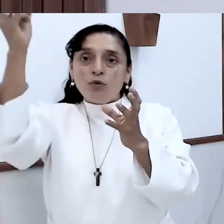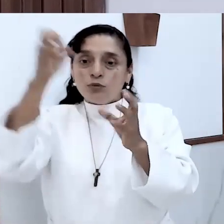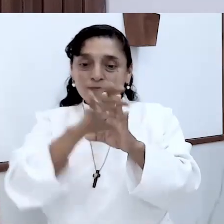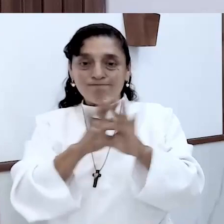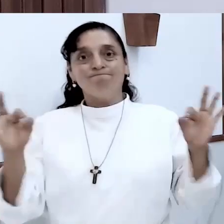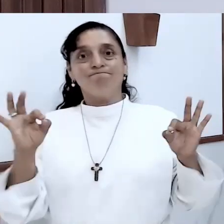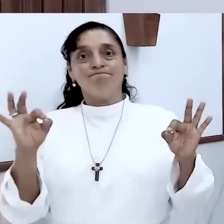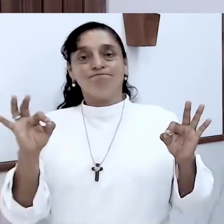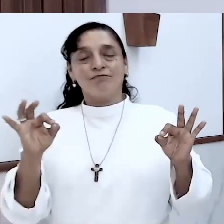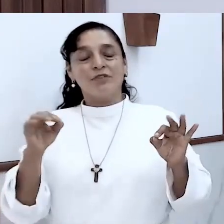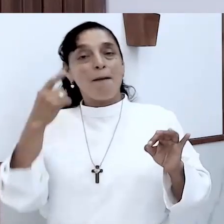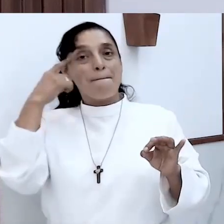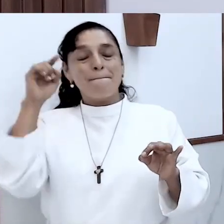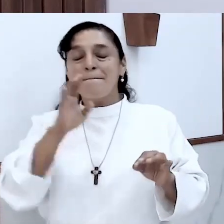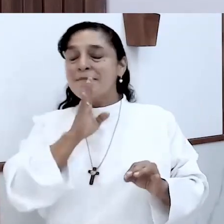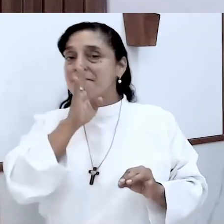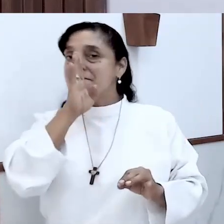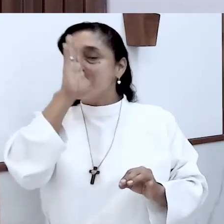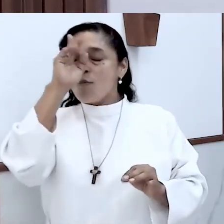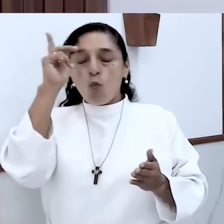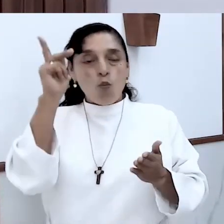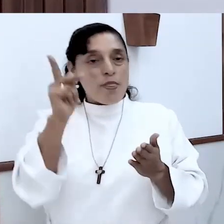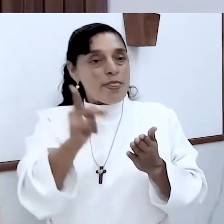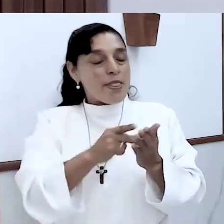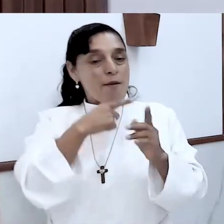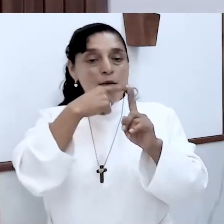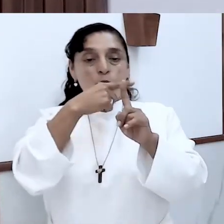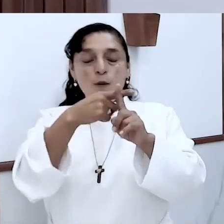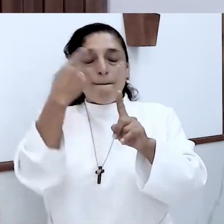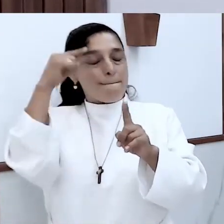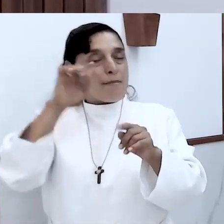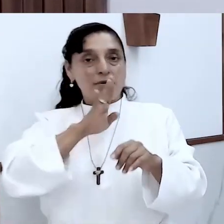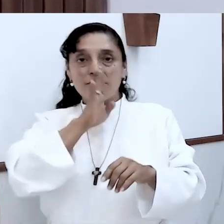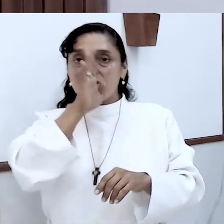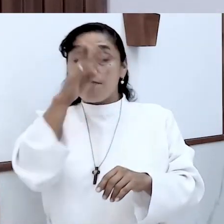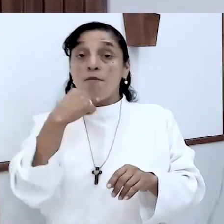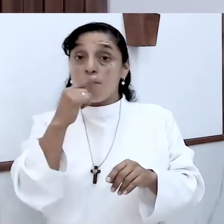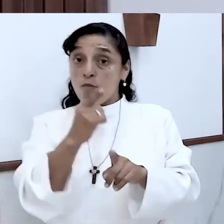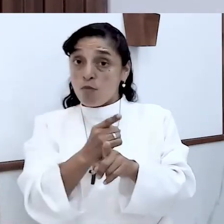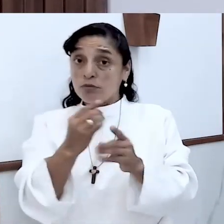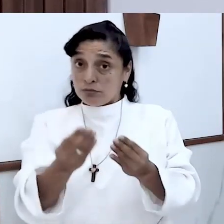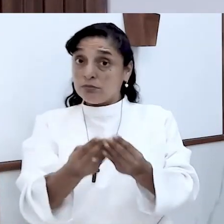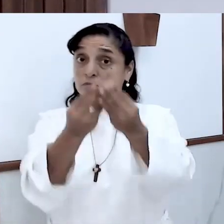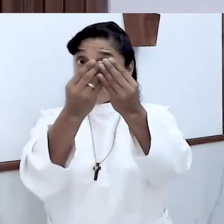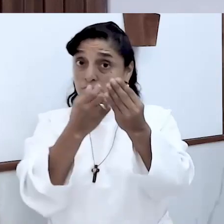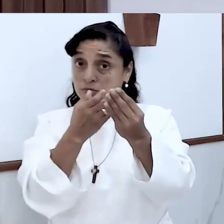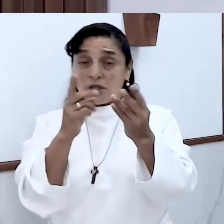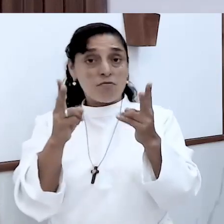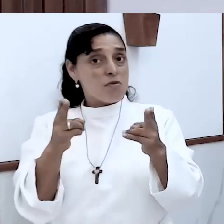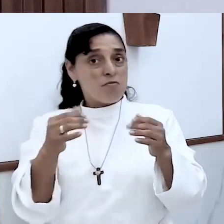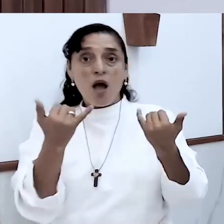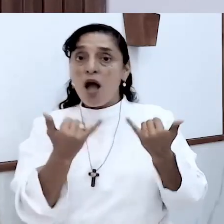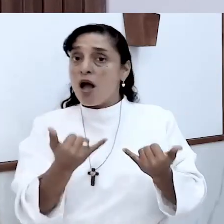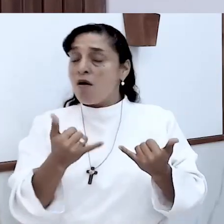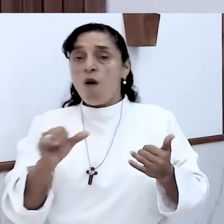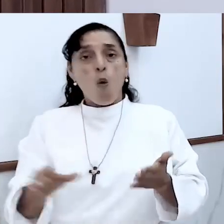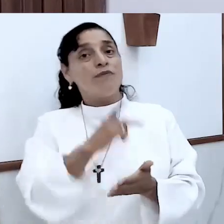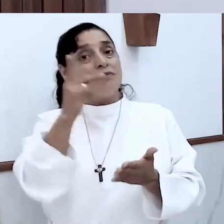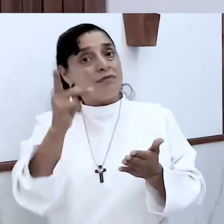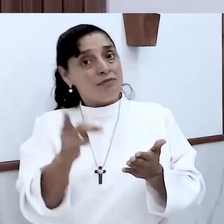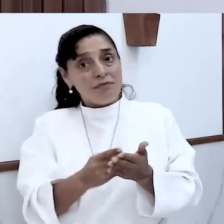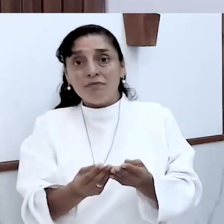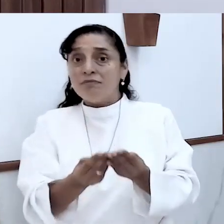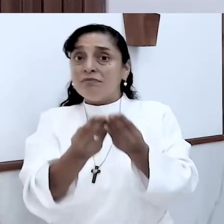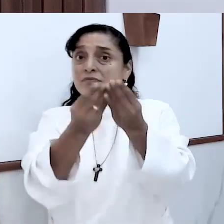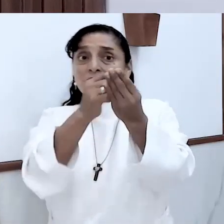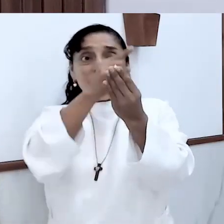una vez para siempre. Por eso la Eucaristía, sabemos, simplemente es la actualización